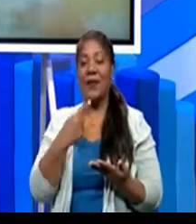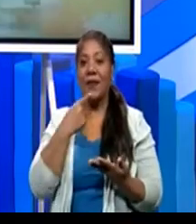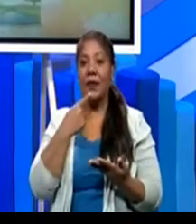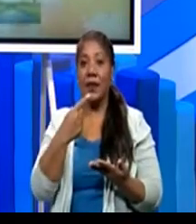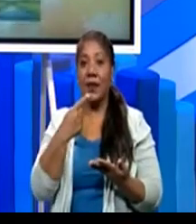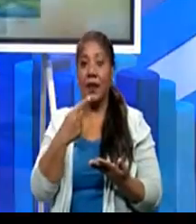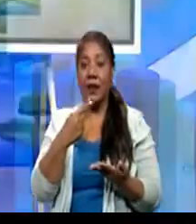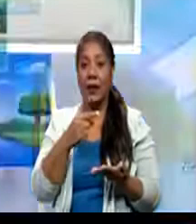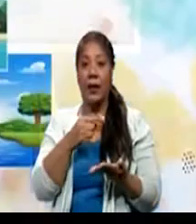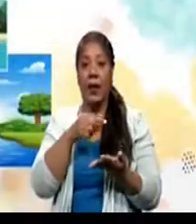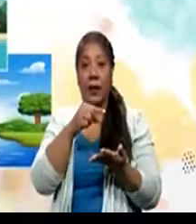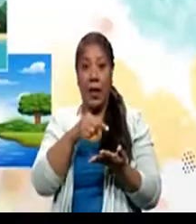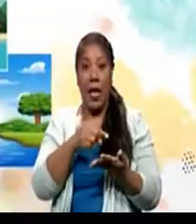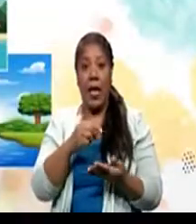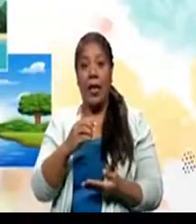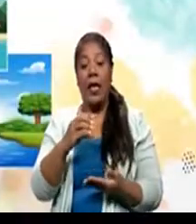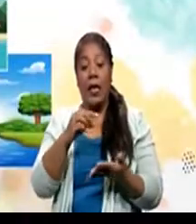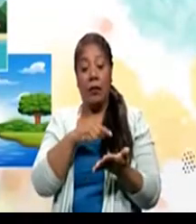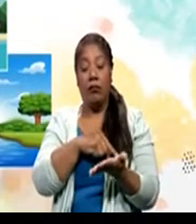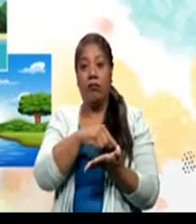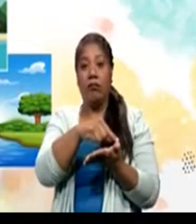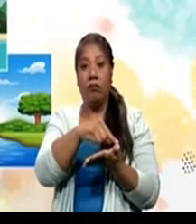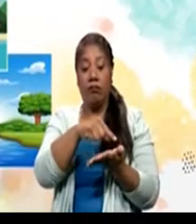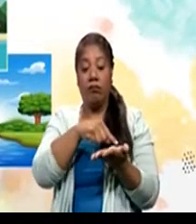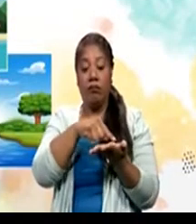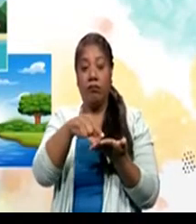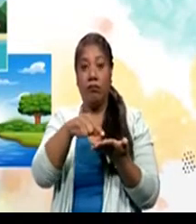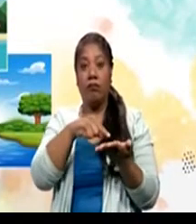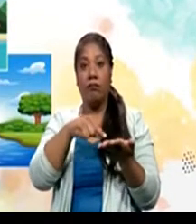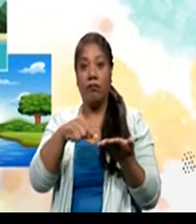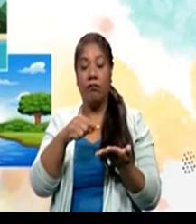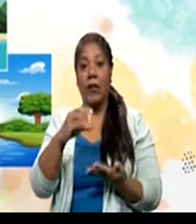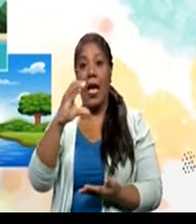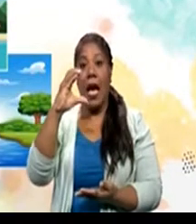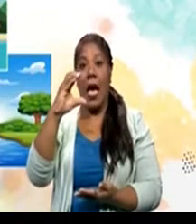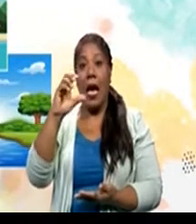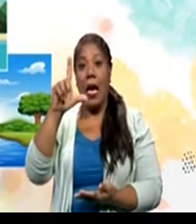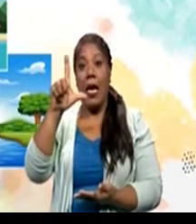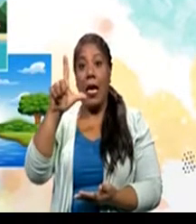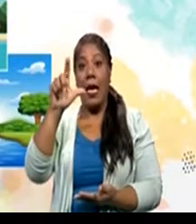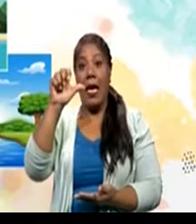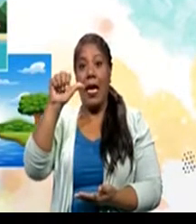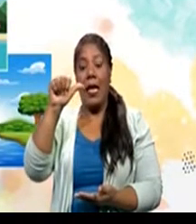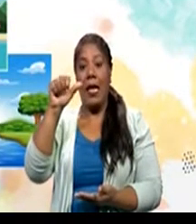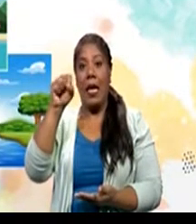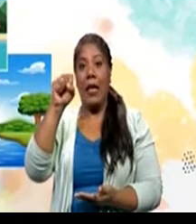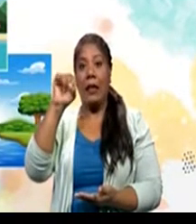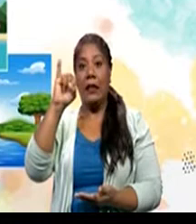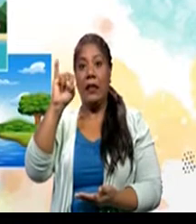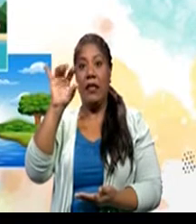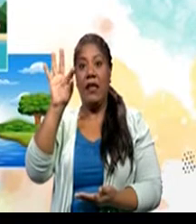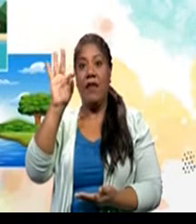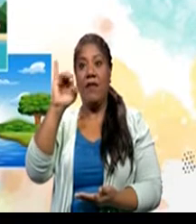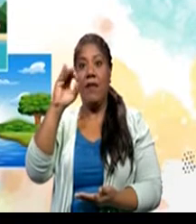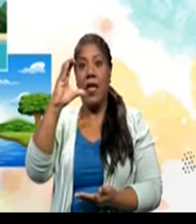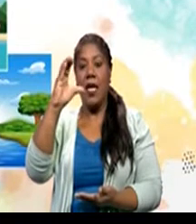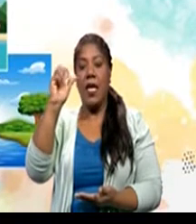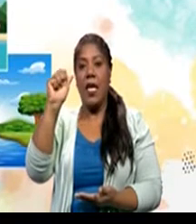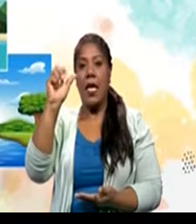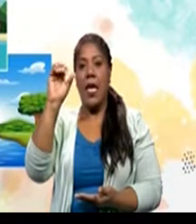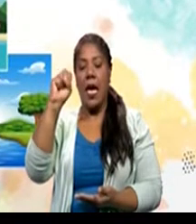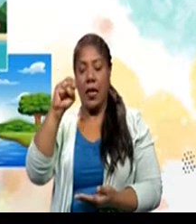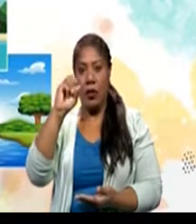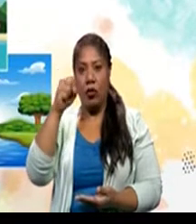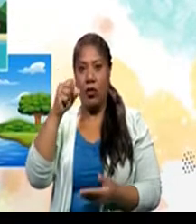dentro de la clasificación nosotros tenemos el retrato y muestra